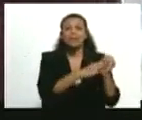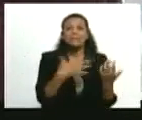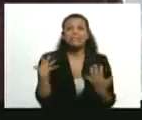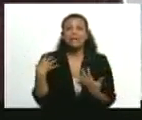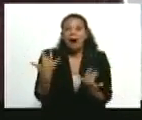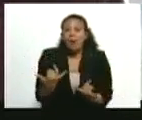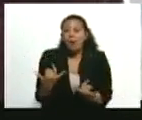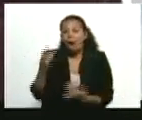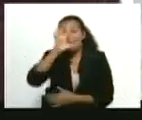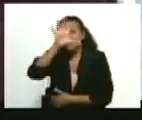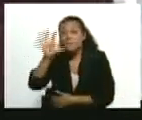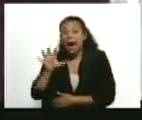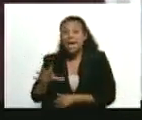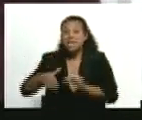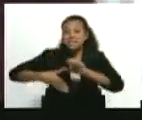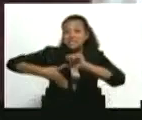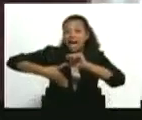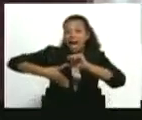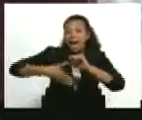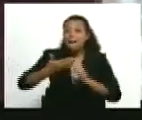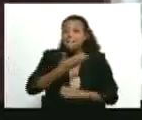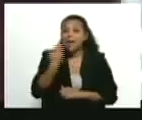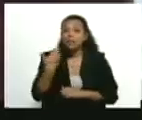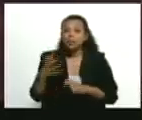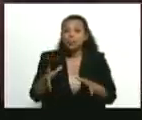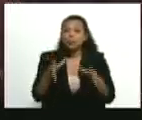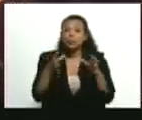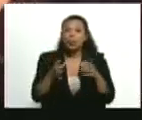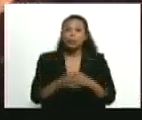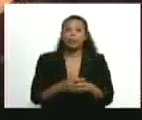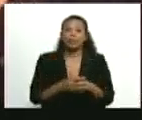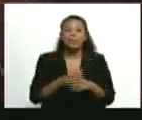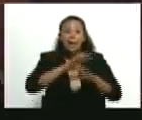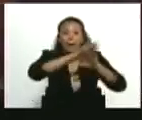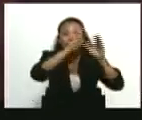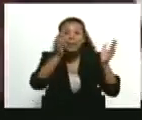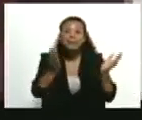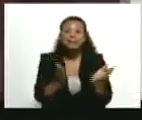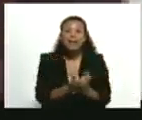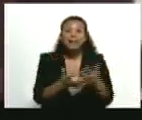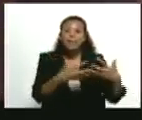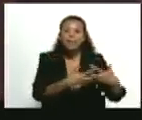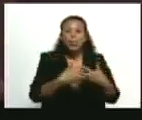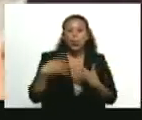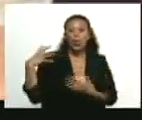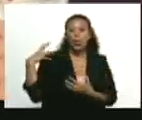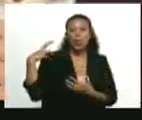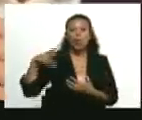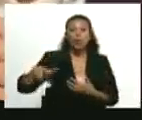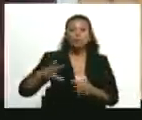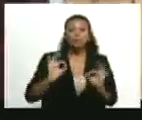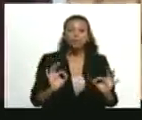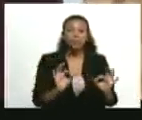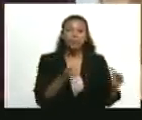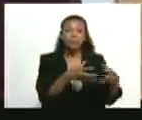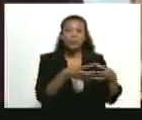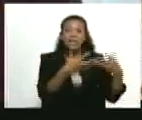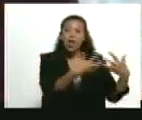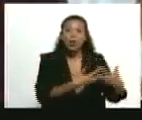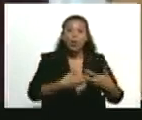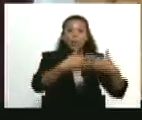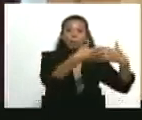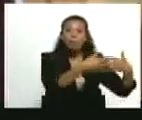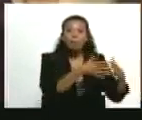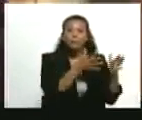se han revelado como la mayor organización criminal de la historia del planeta, que es el Departamento de Estado norteamericano y el gobierno de